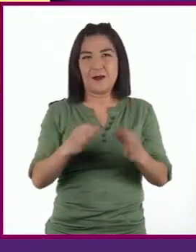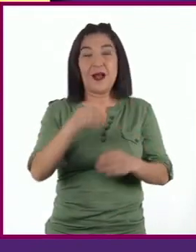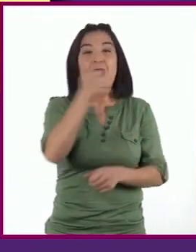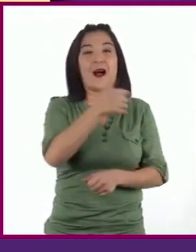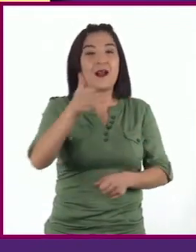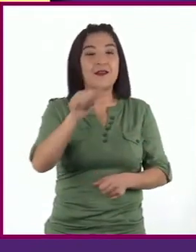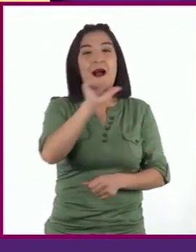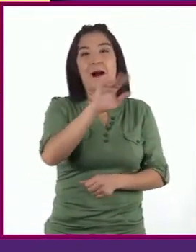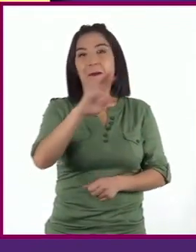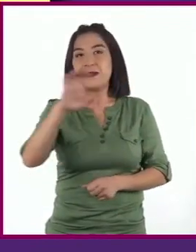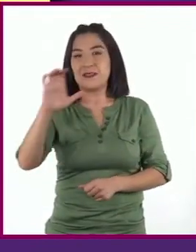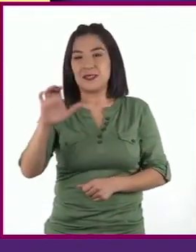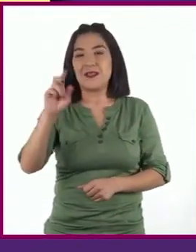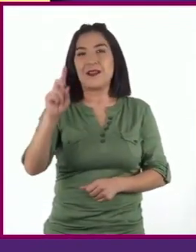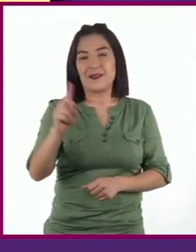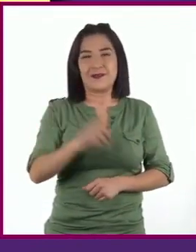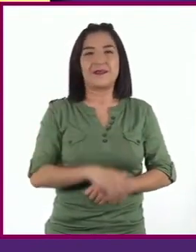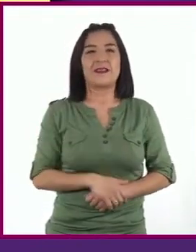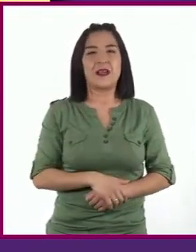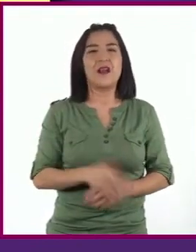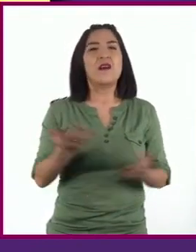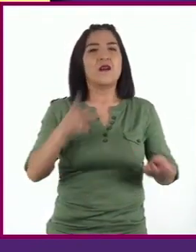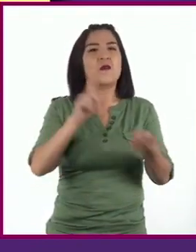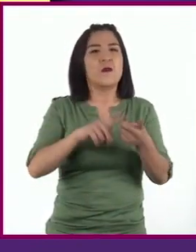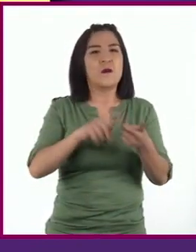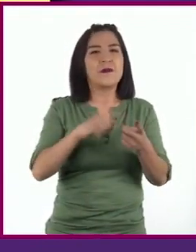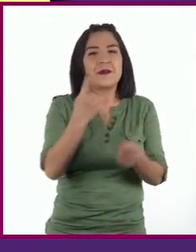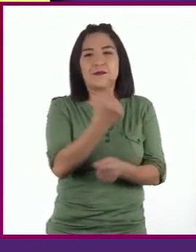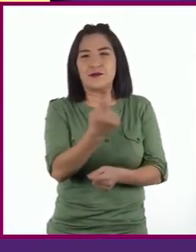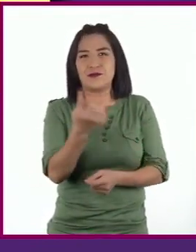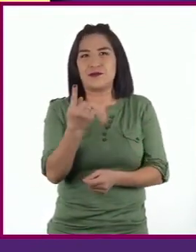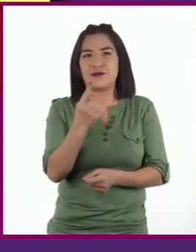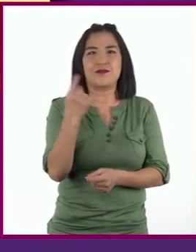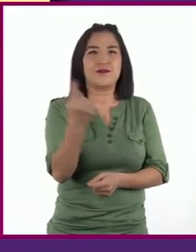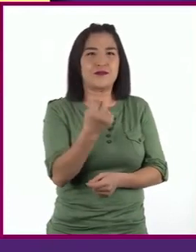inciso, hacia dónde girará la figura.